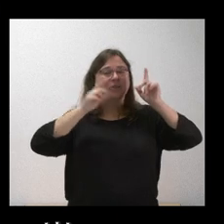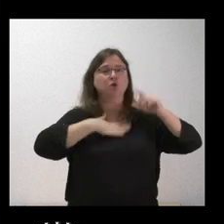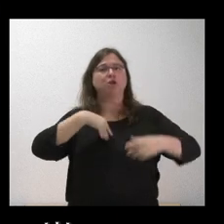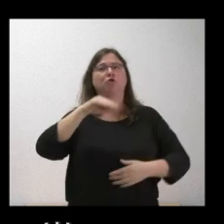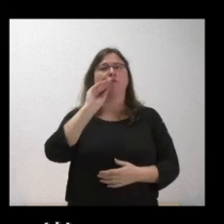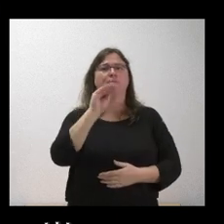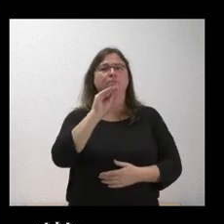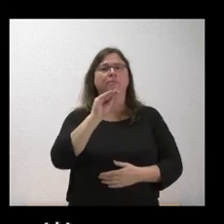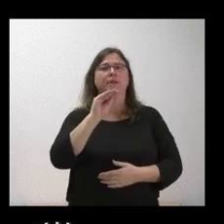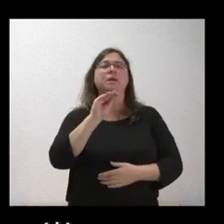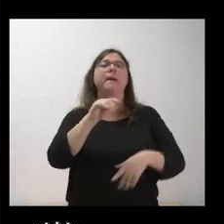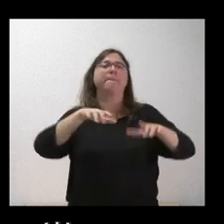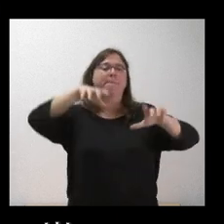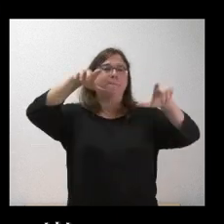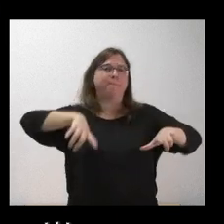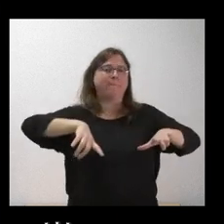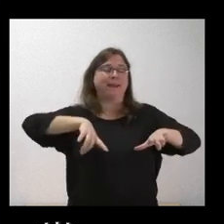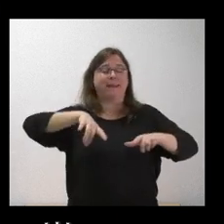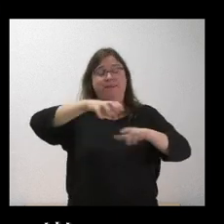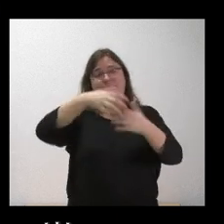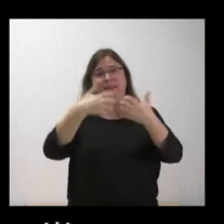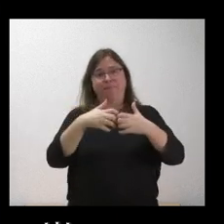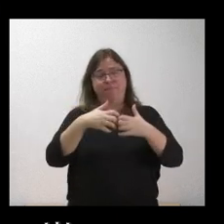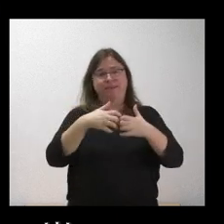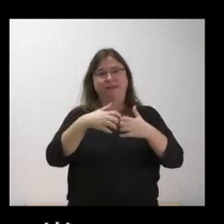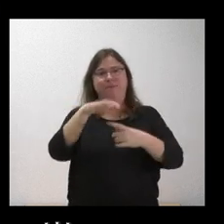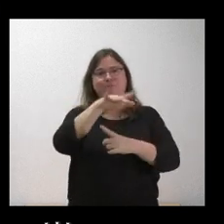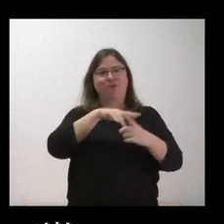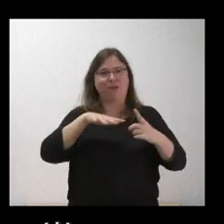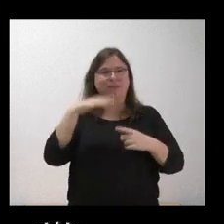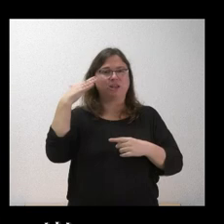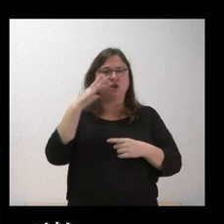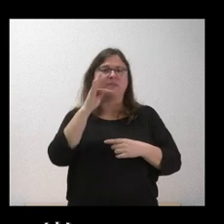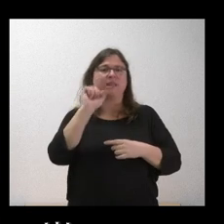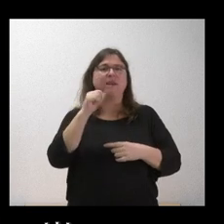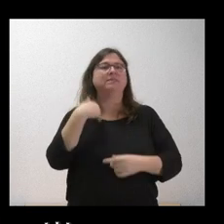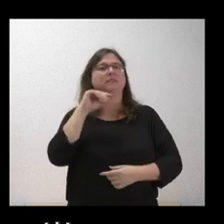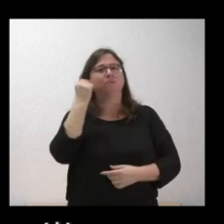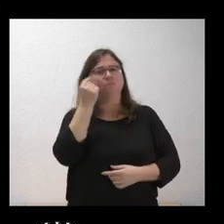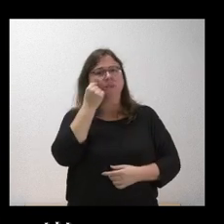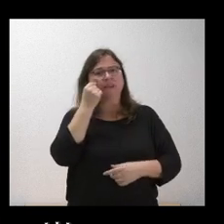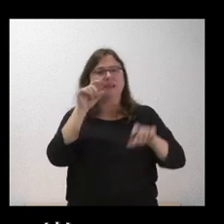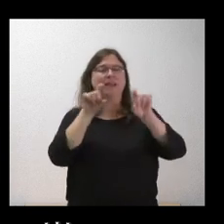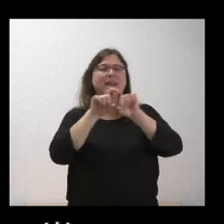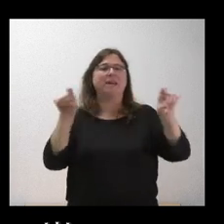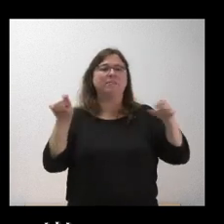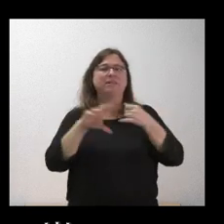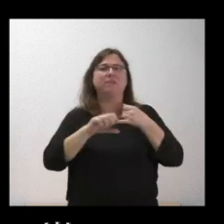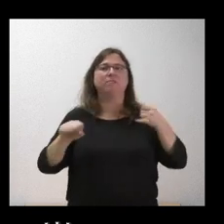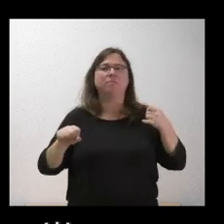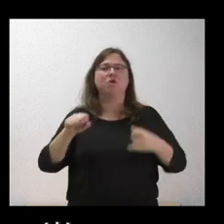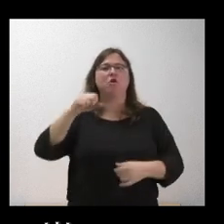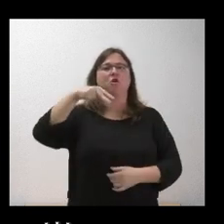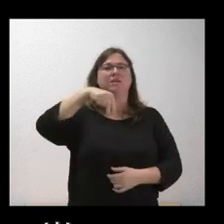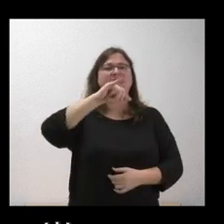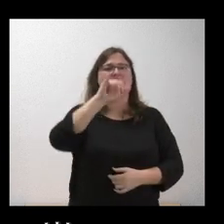contar por el parque empresarial del medio ambiente de Soria el pema ya se ha conocido que la empresa de embutidos cárnicos morenos aiz está